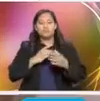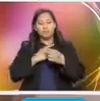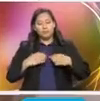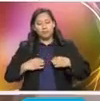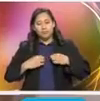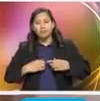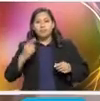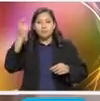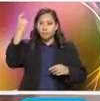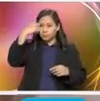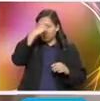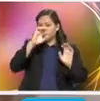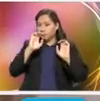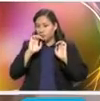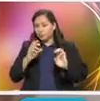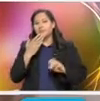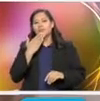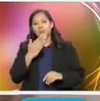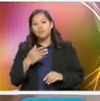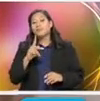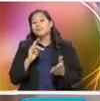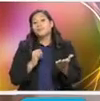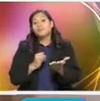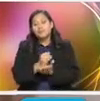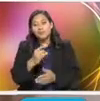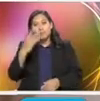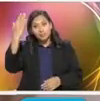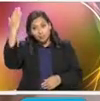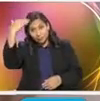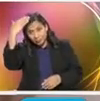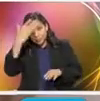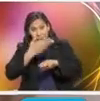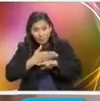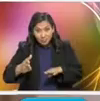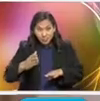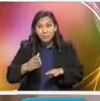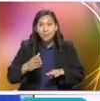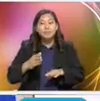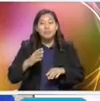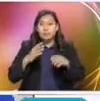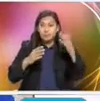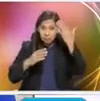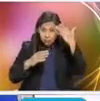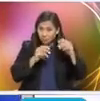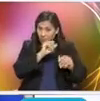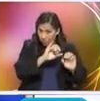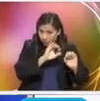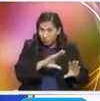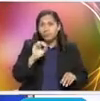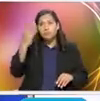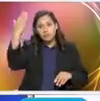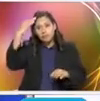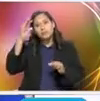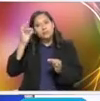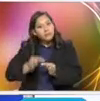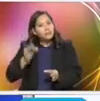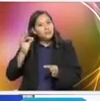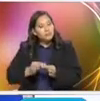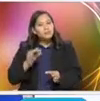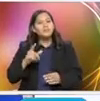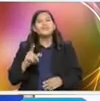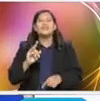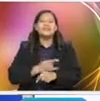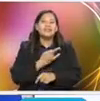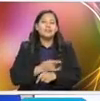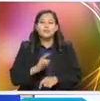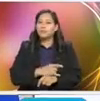nuestro peinado, pero decidamos, ¿canas o no canas? Claro, si te lo vas a pintar, que tengas la disciplina de hacerlo